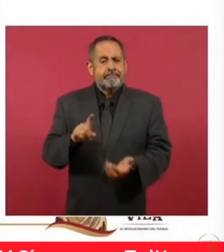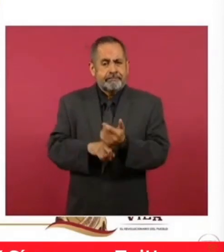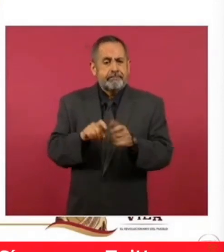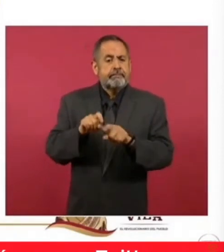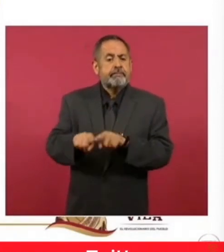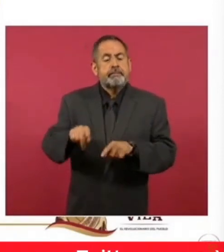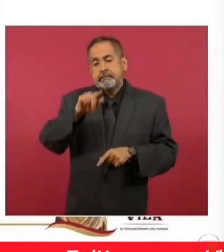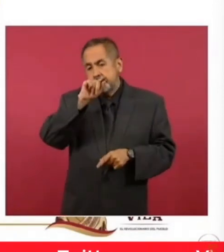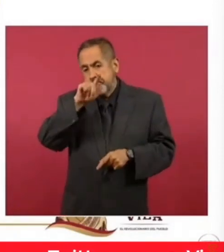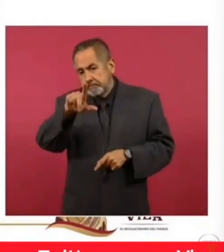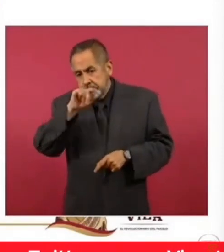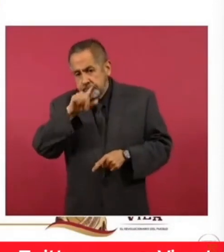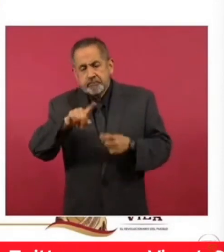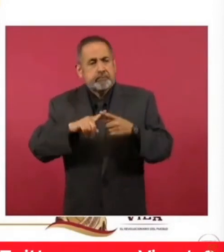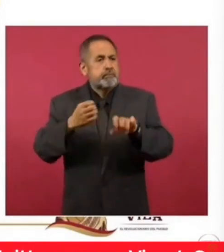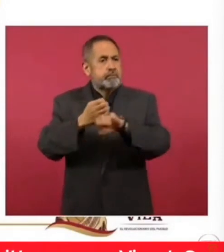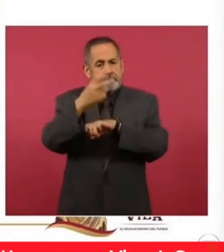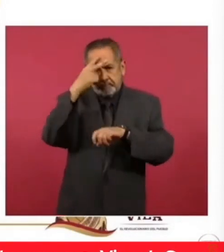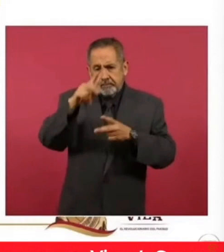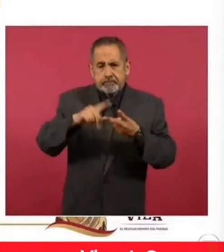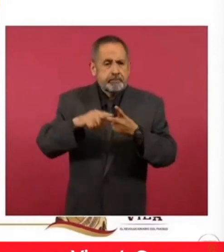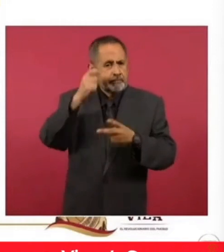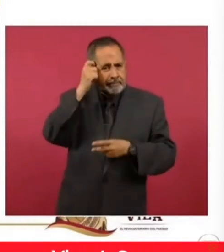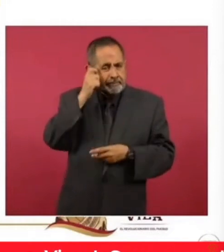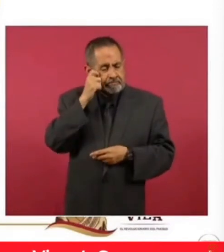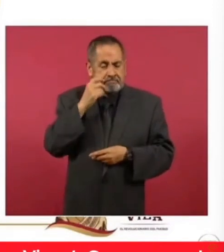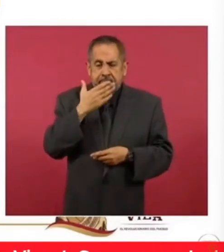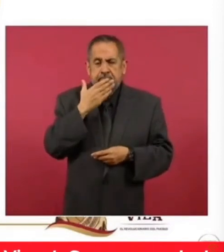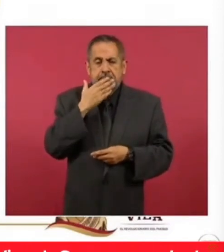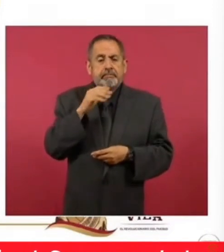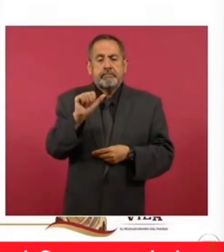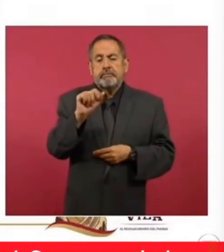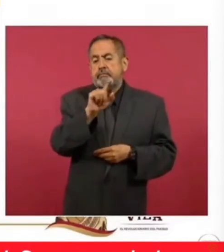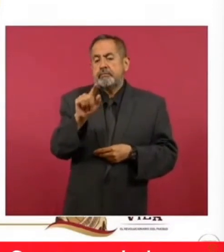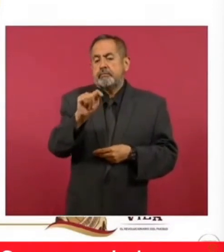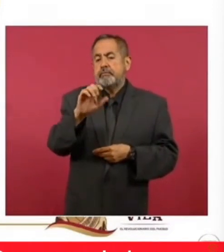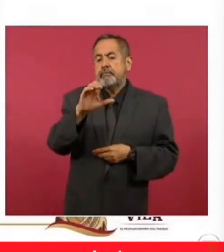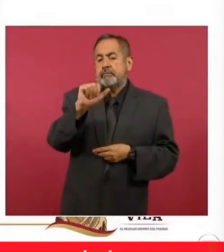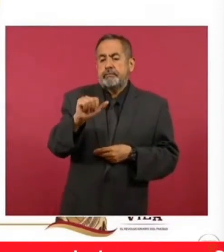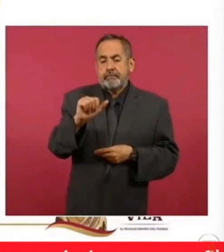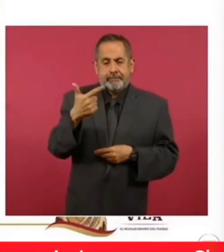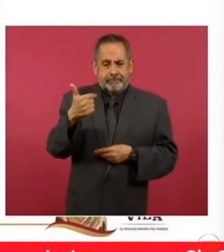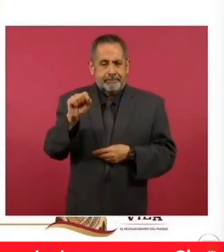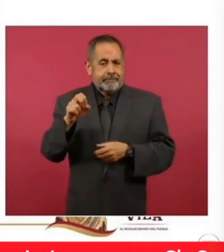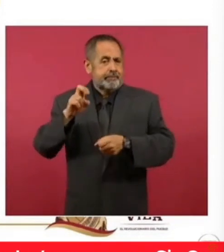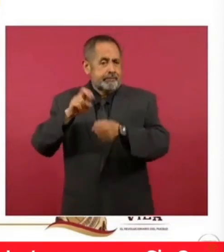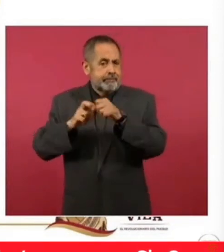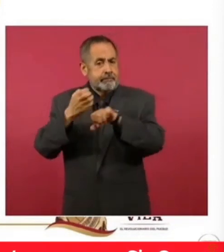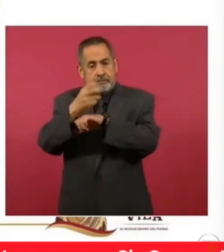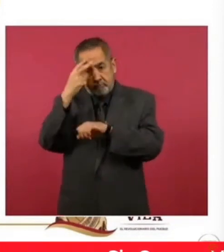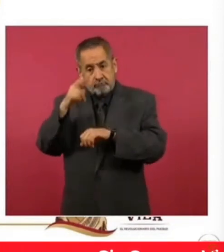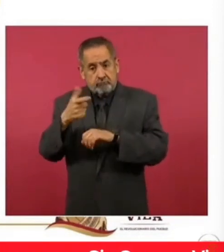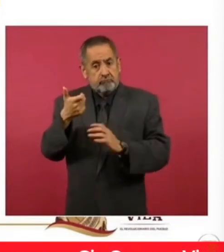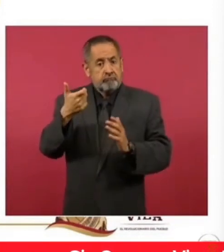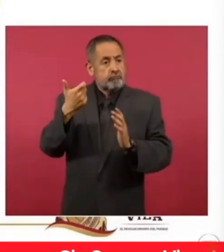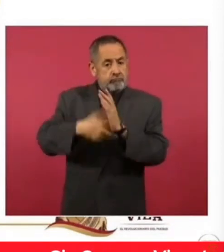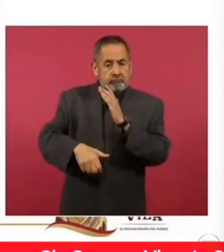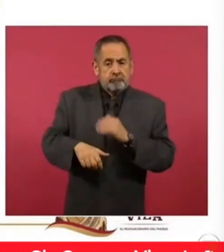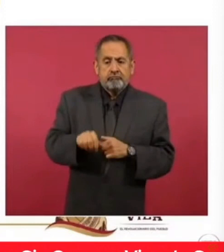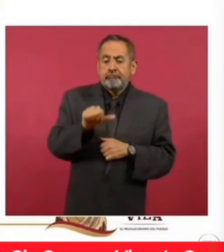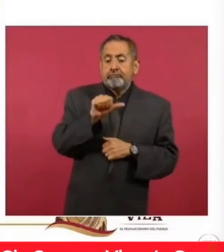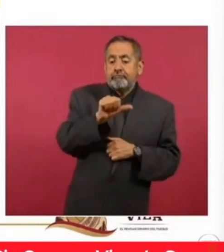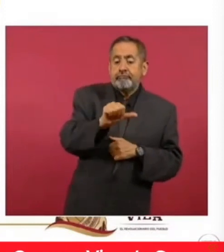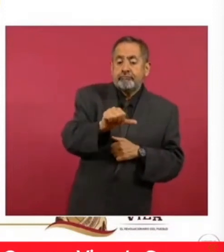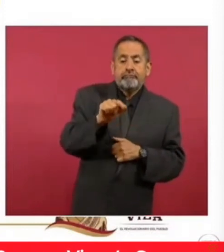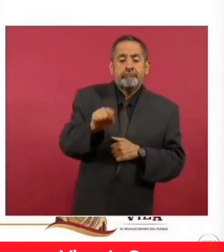en Jalisco, en el Estado de México, y en Guerrero, Azteca Gas, en Atizapan, Estado de México, 16 pesos